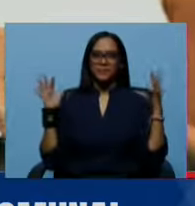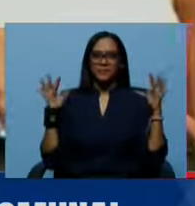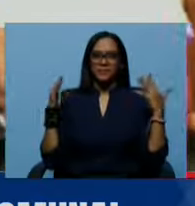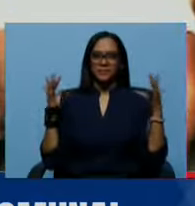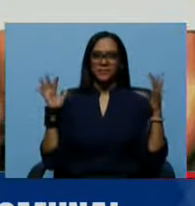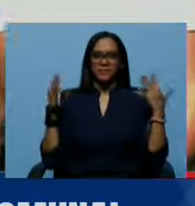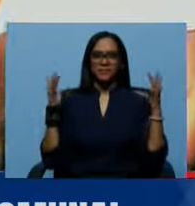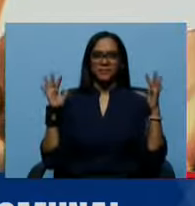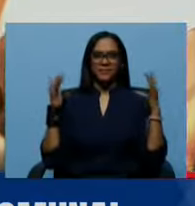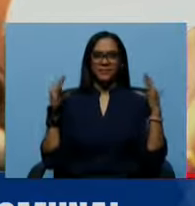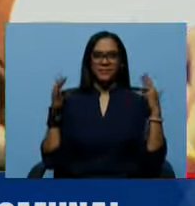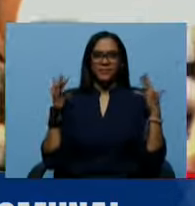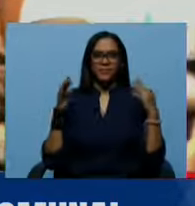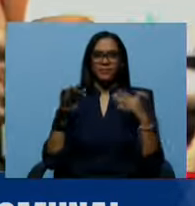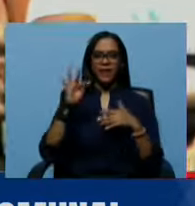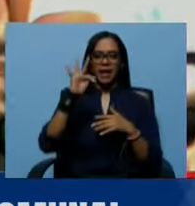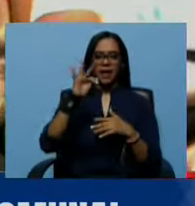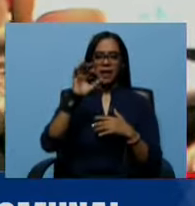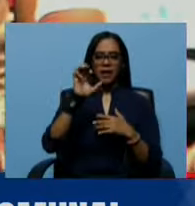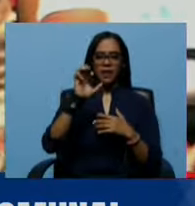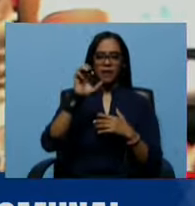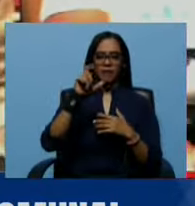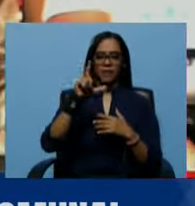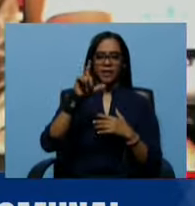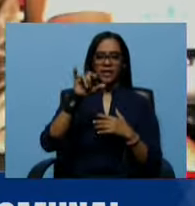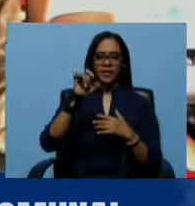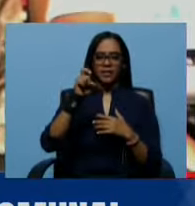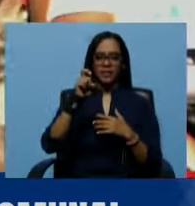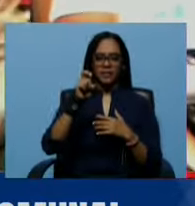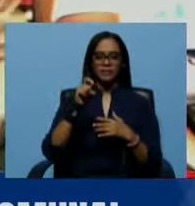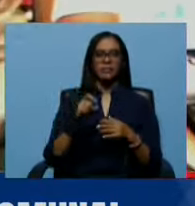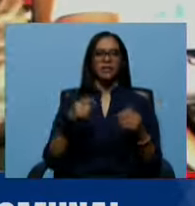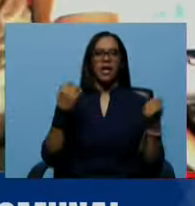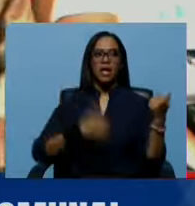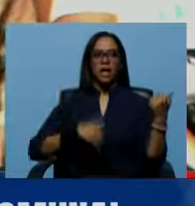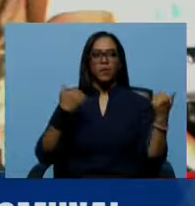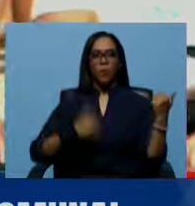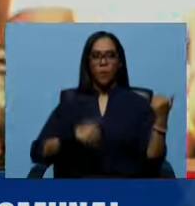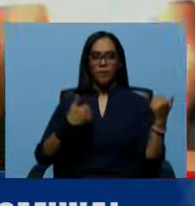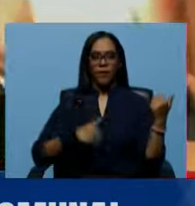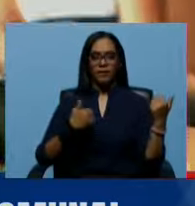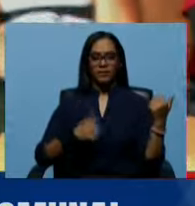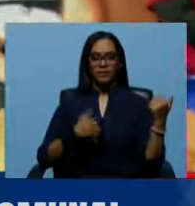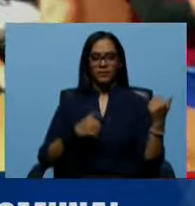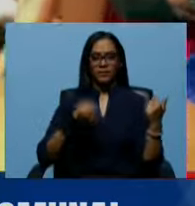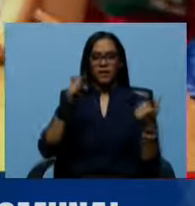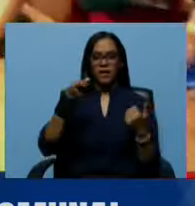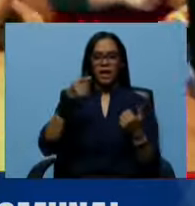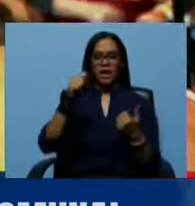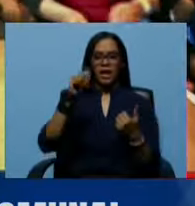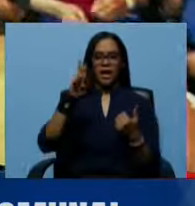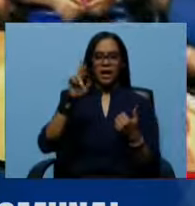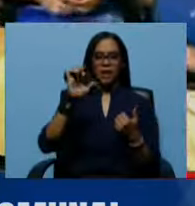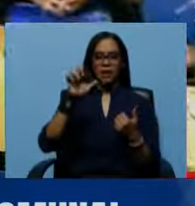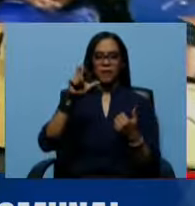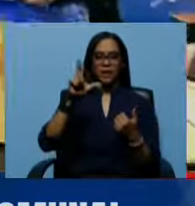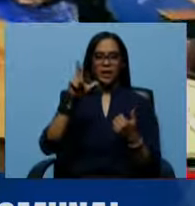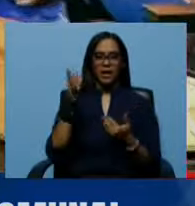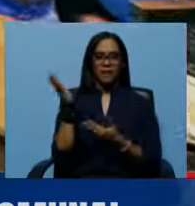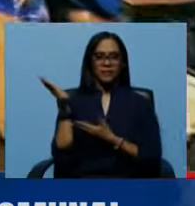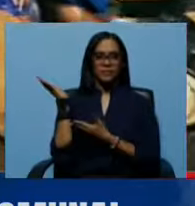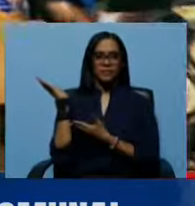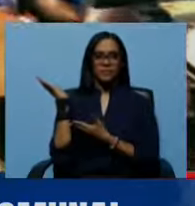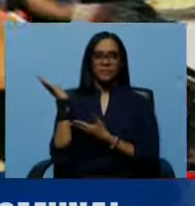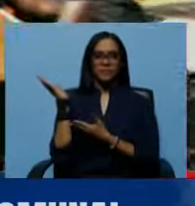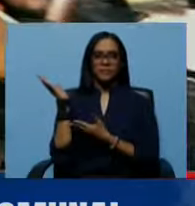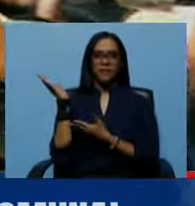A Félix Colmenares, cantante, y el 4, a Gabriel Reyes en el bajo,